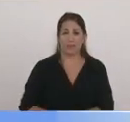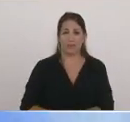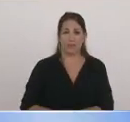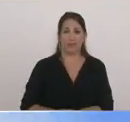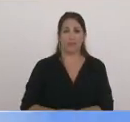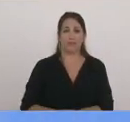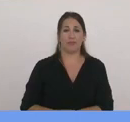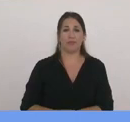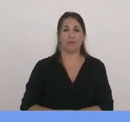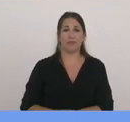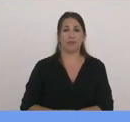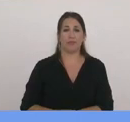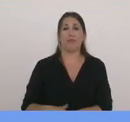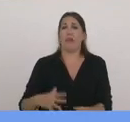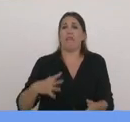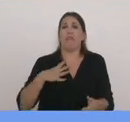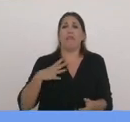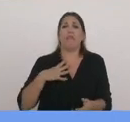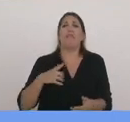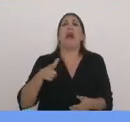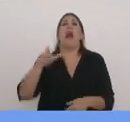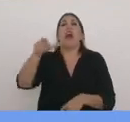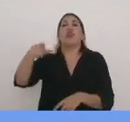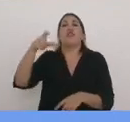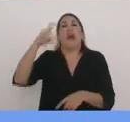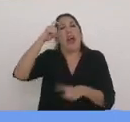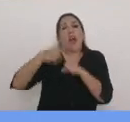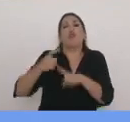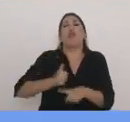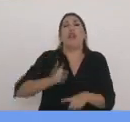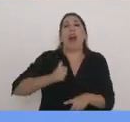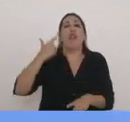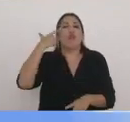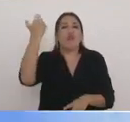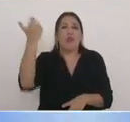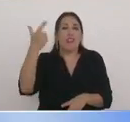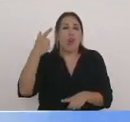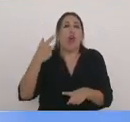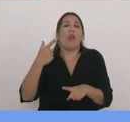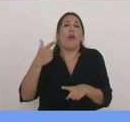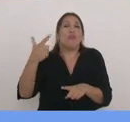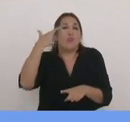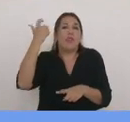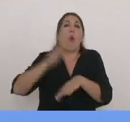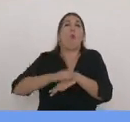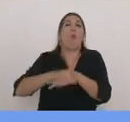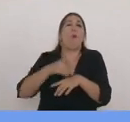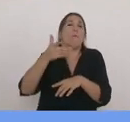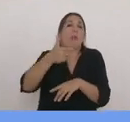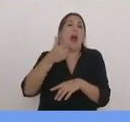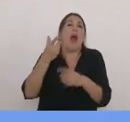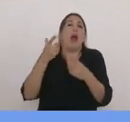No están los soldados que se suicidaron por el olvido